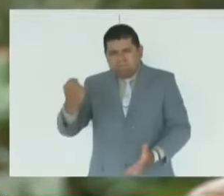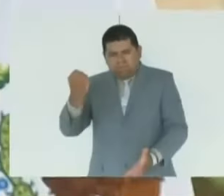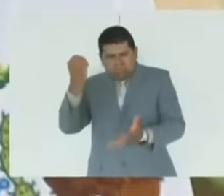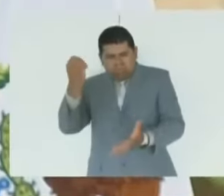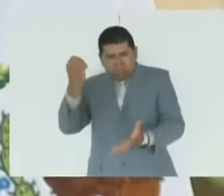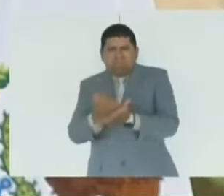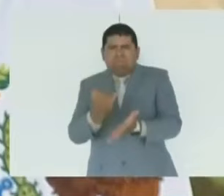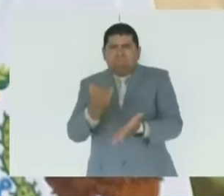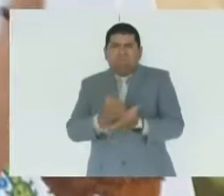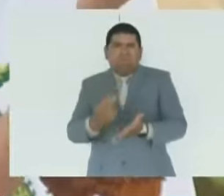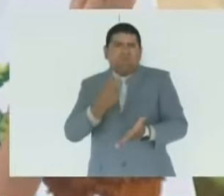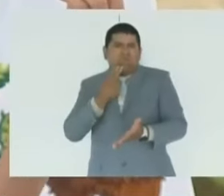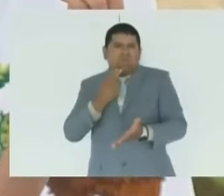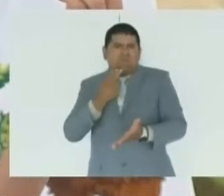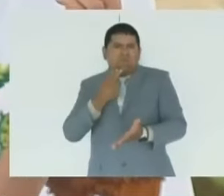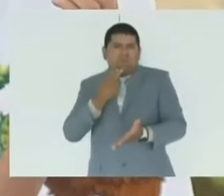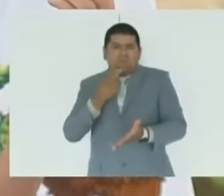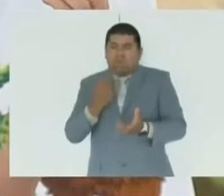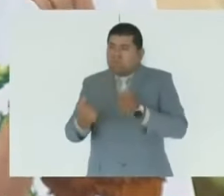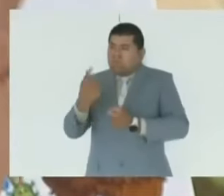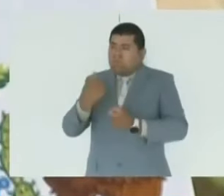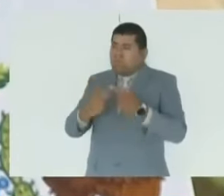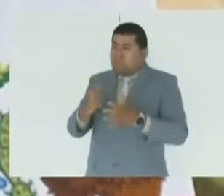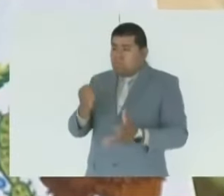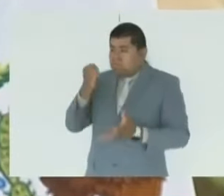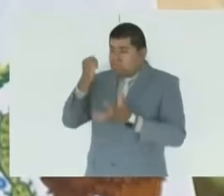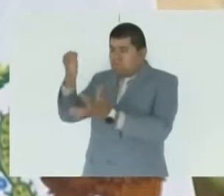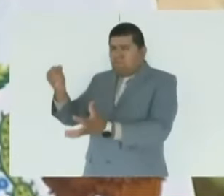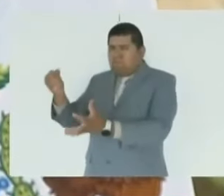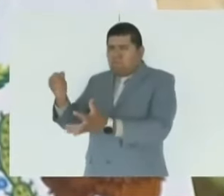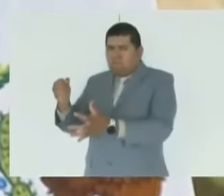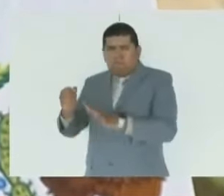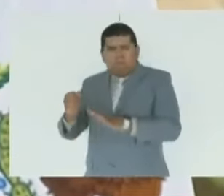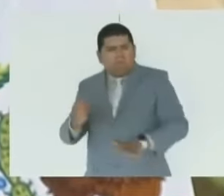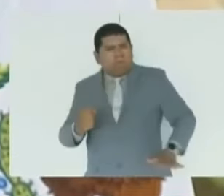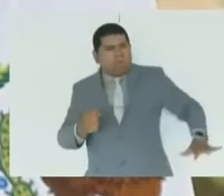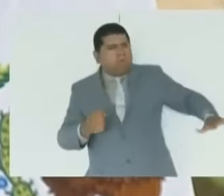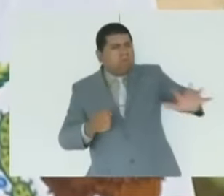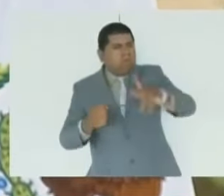en vez de destinarse a unos cuantos, se destinan al pueblo de México.